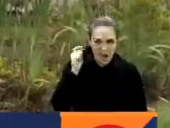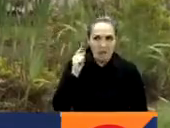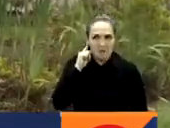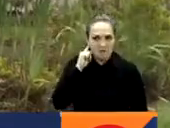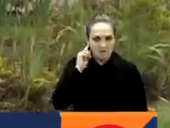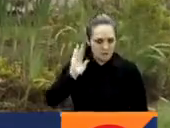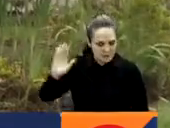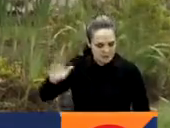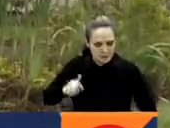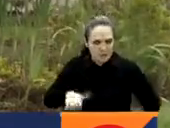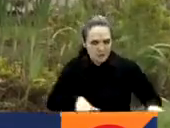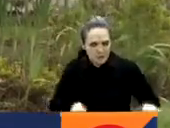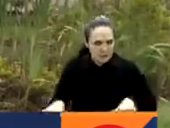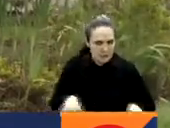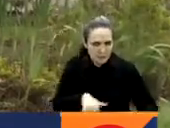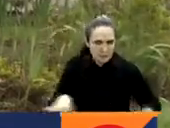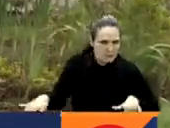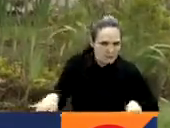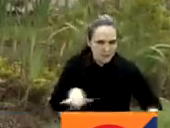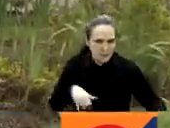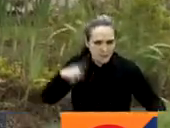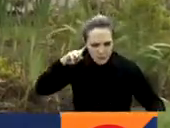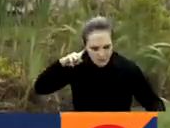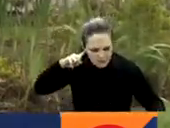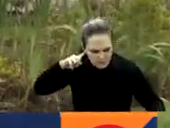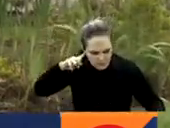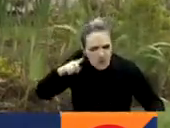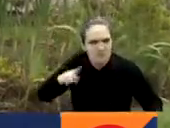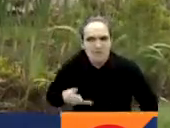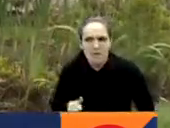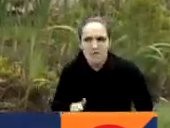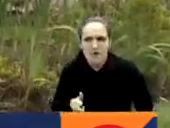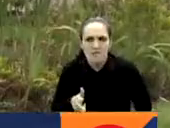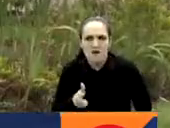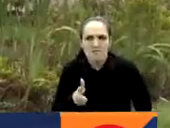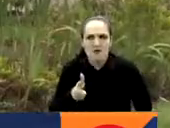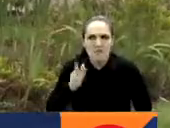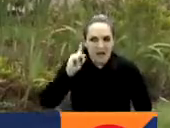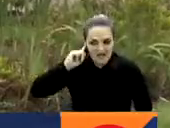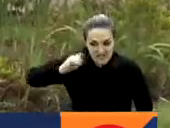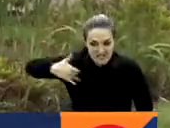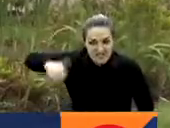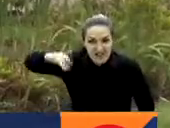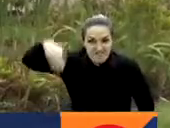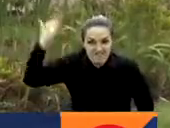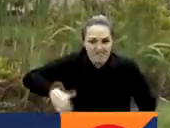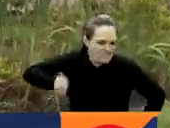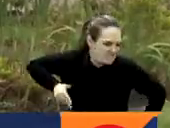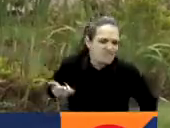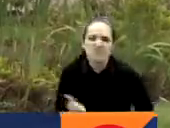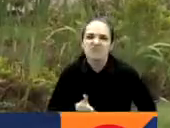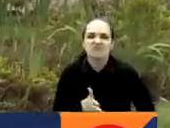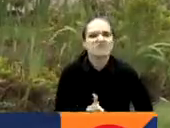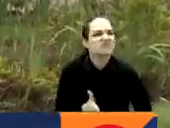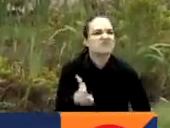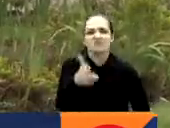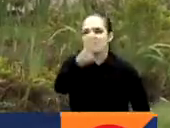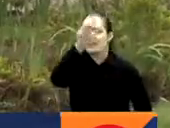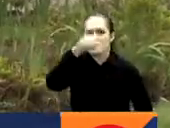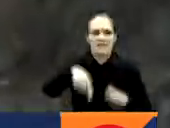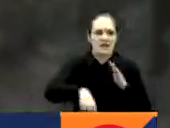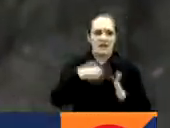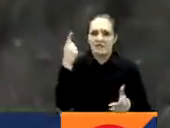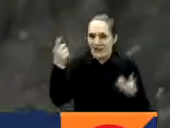un momentico. Secuencialmente fue subiendo y hasta que encontró la dinámica del equipo y luego preparó el ataque. Eso